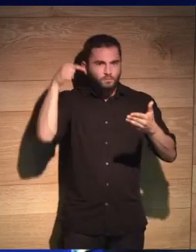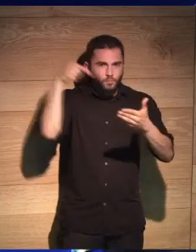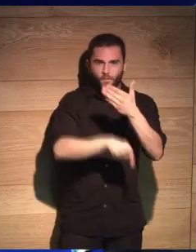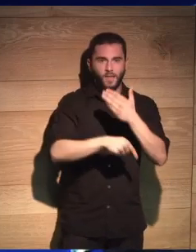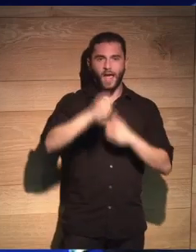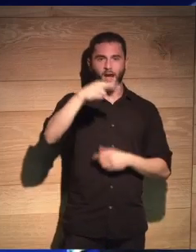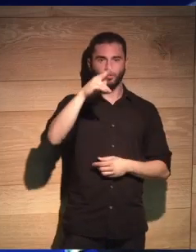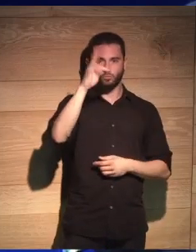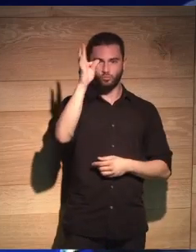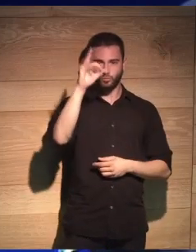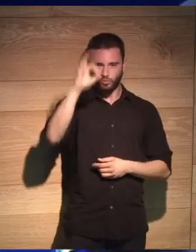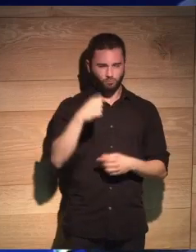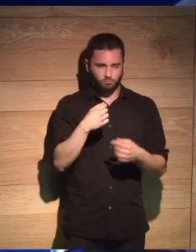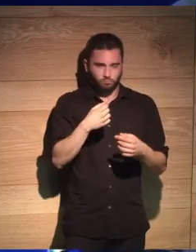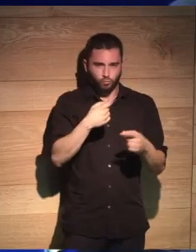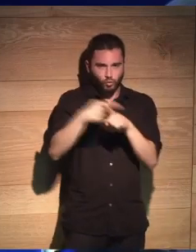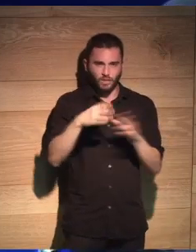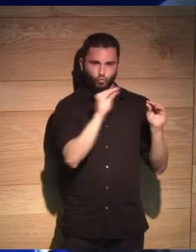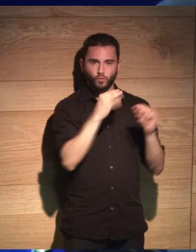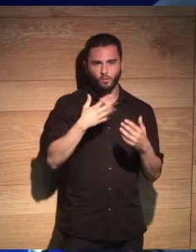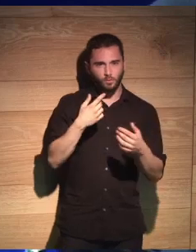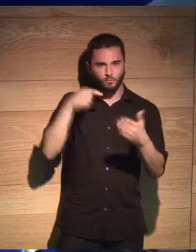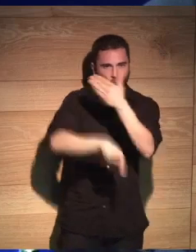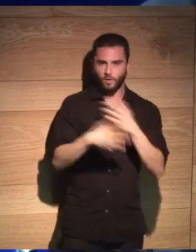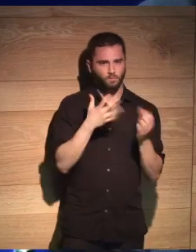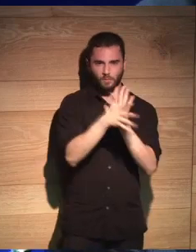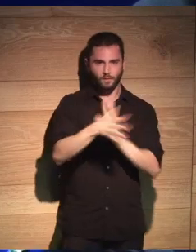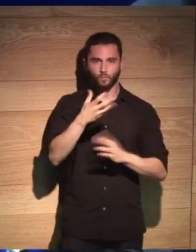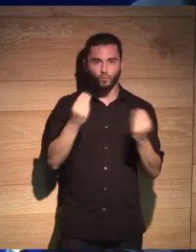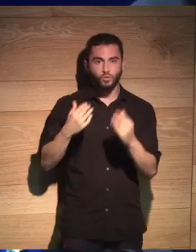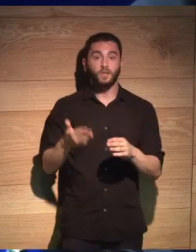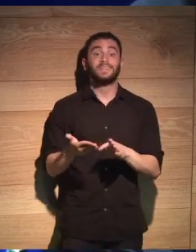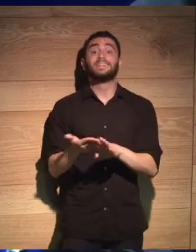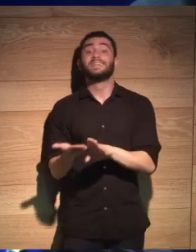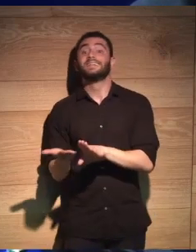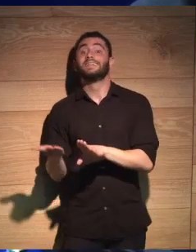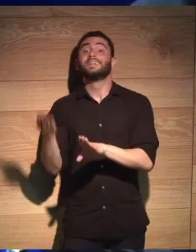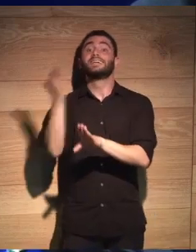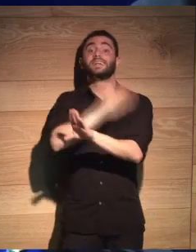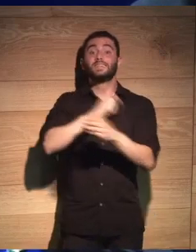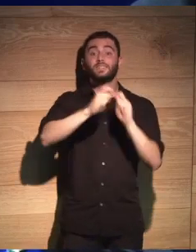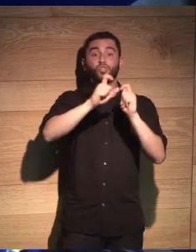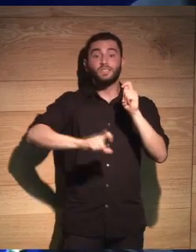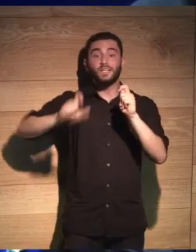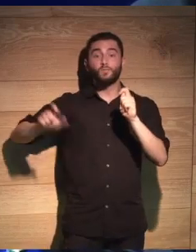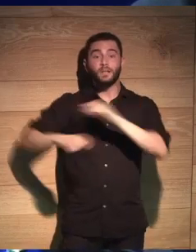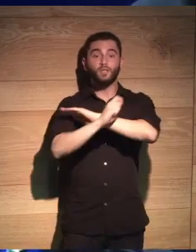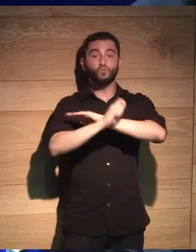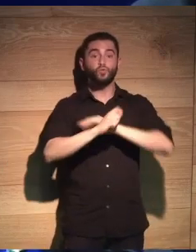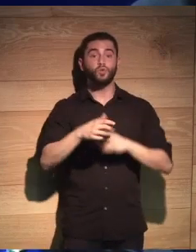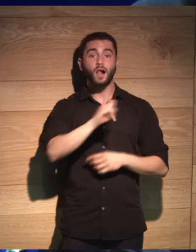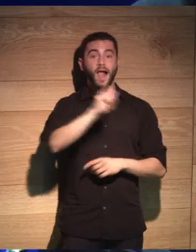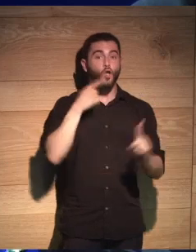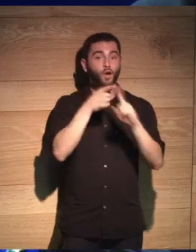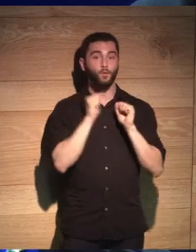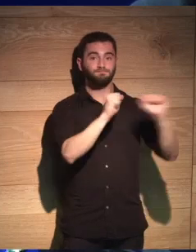Ilsa, y antes de la llegada de Ilsa había muchos trucos de los corresponsales para evitar la